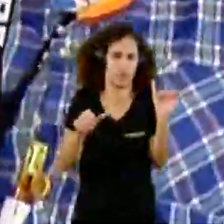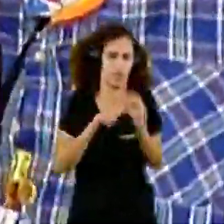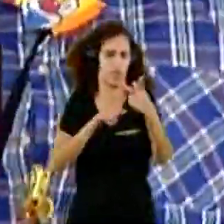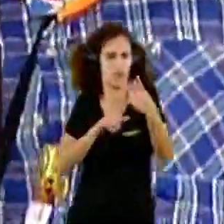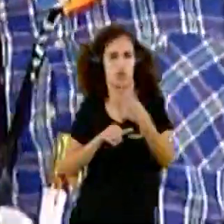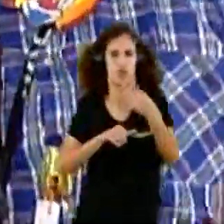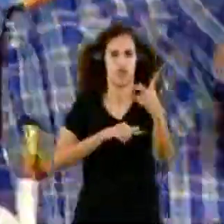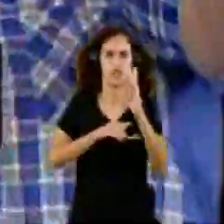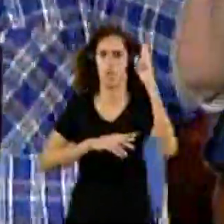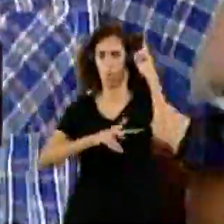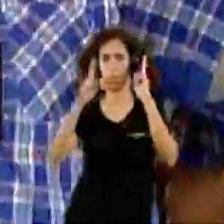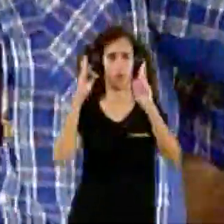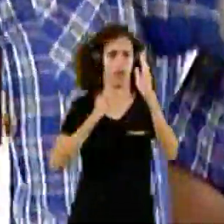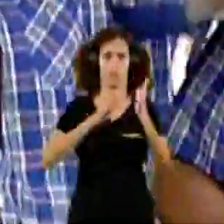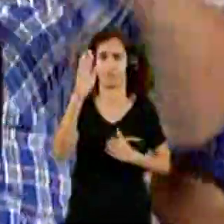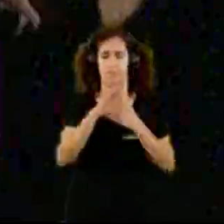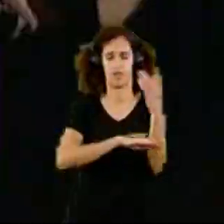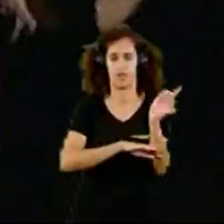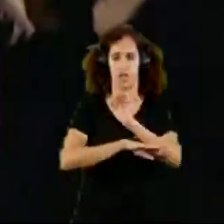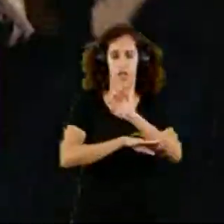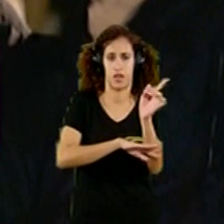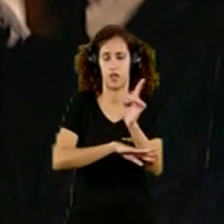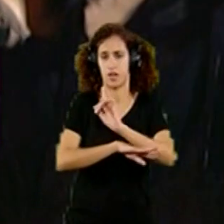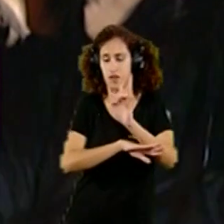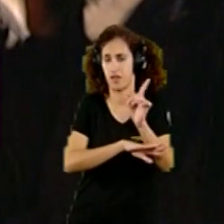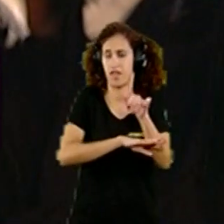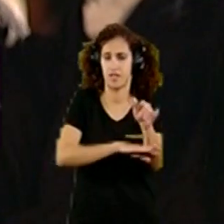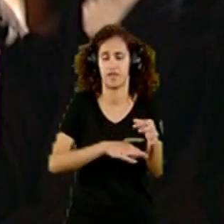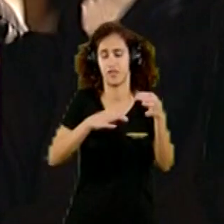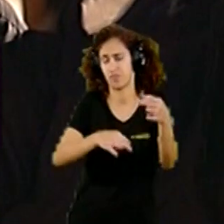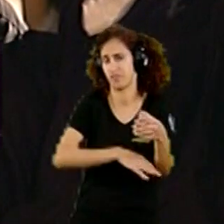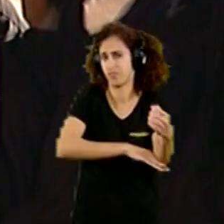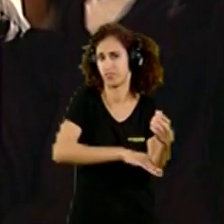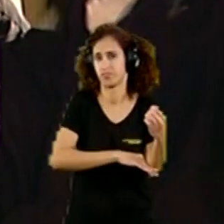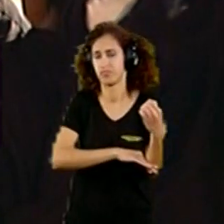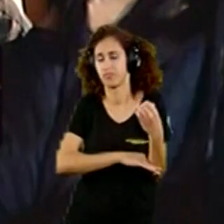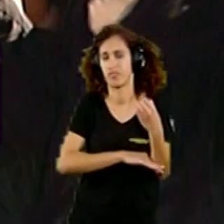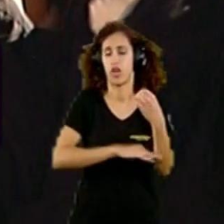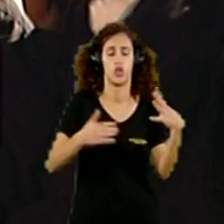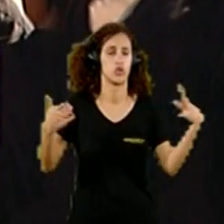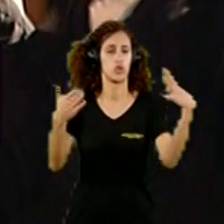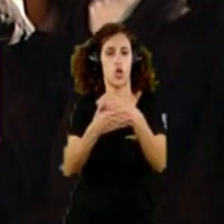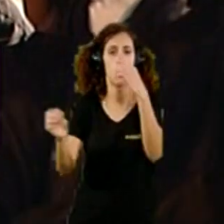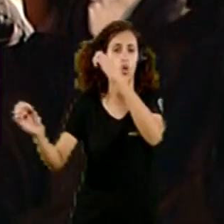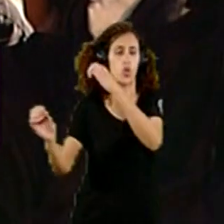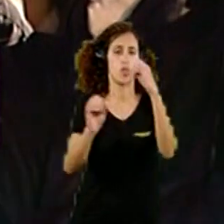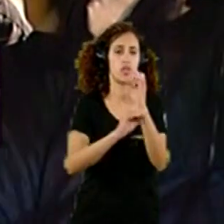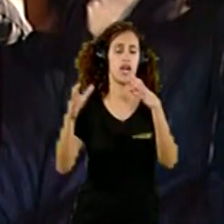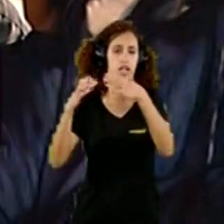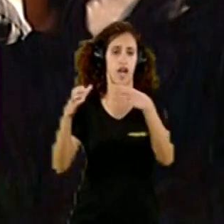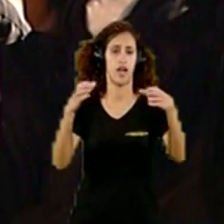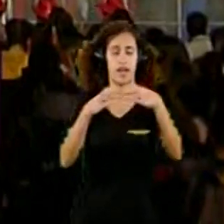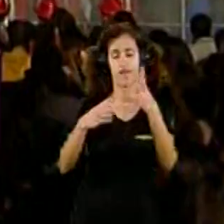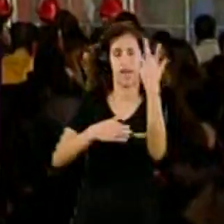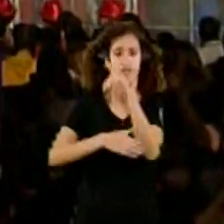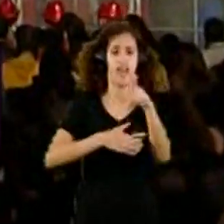sin peluqueros, ya que mi cuñado es mano derecha, Dima Medina, todos los grupos del carnaval, él los